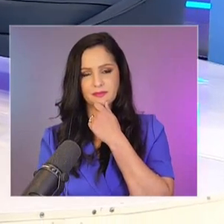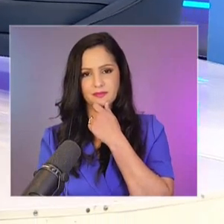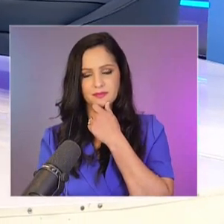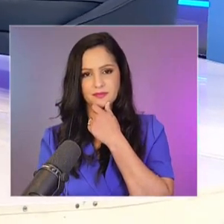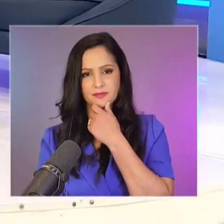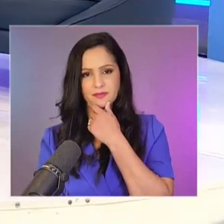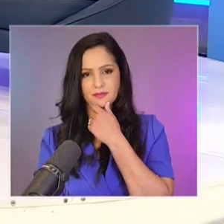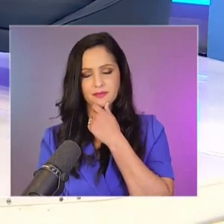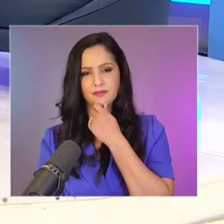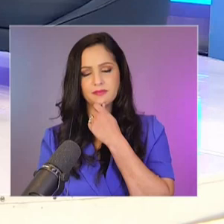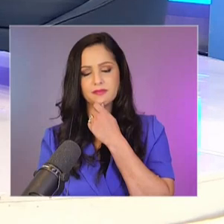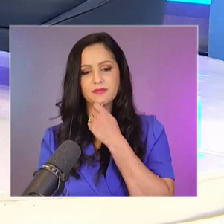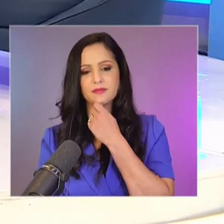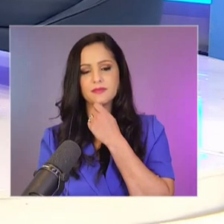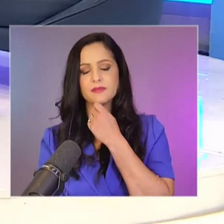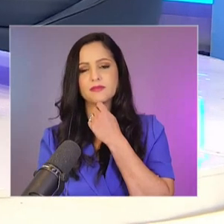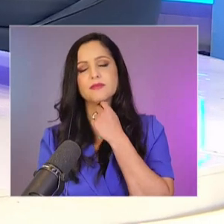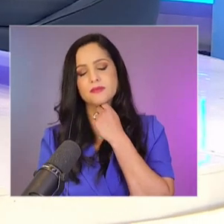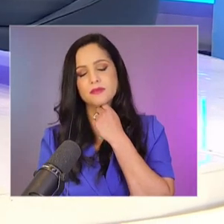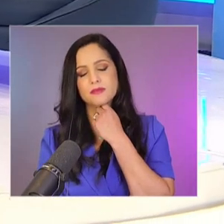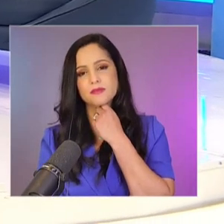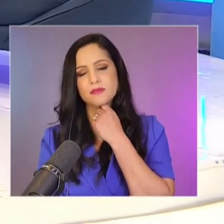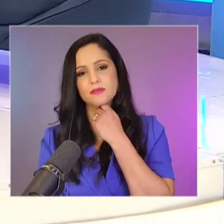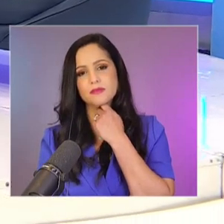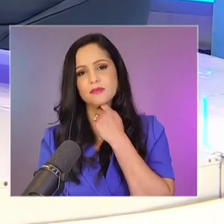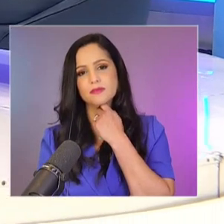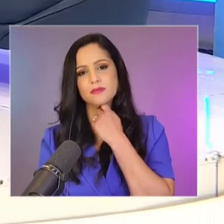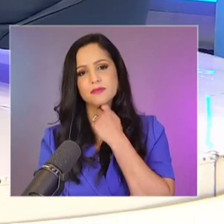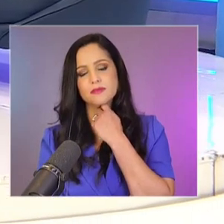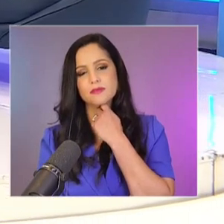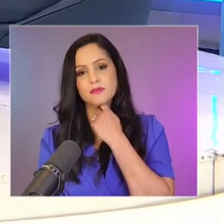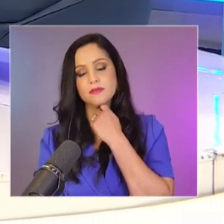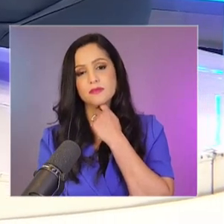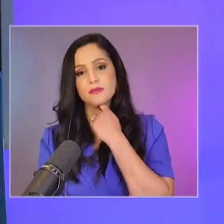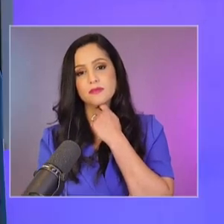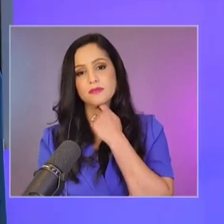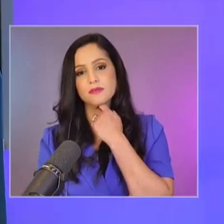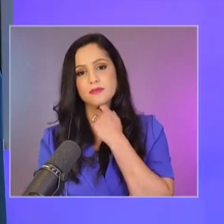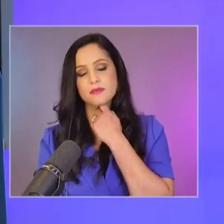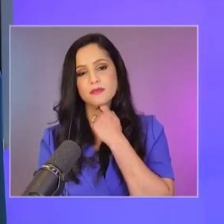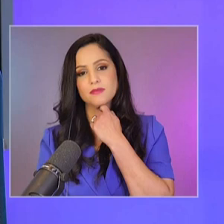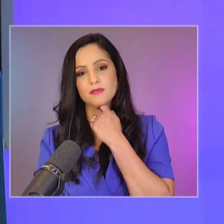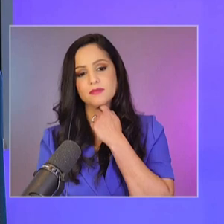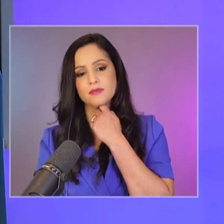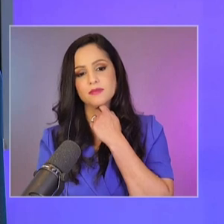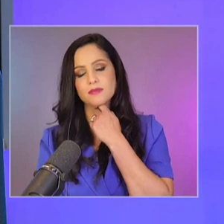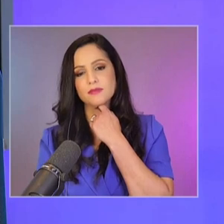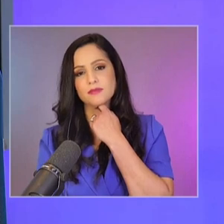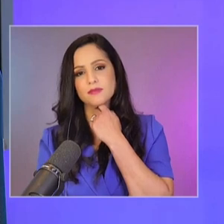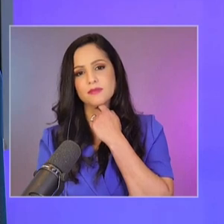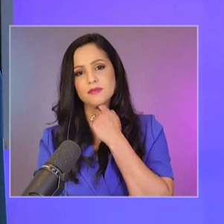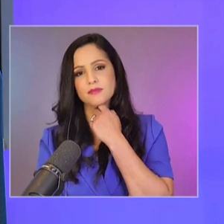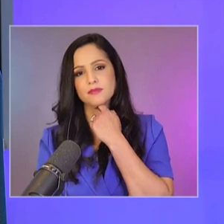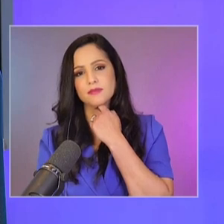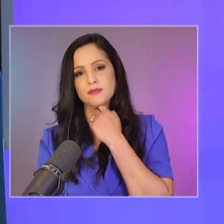tú quieres que yo deje mis versos y alivie tus quehaceres compartiendo contigo la nostálgica carga y el pesar de la senda